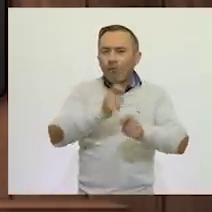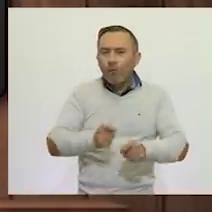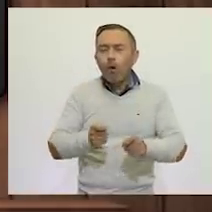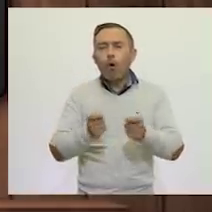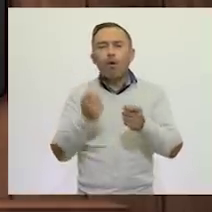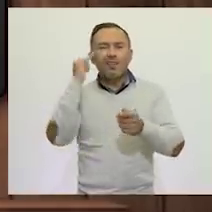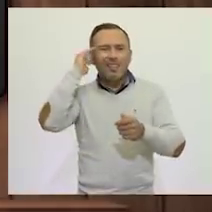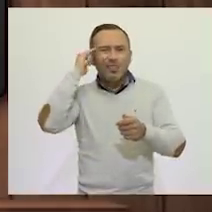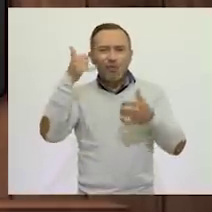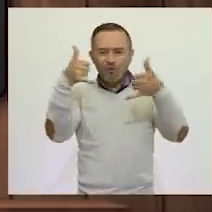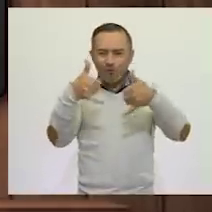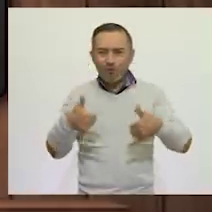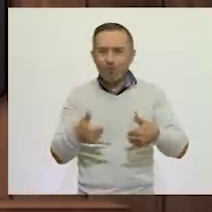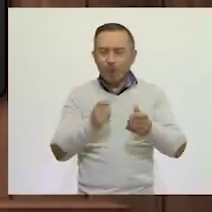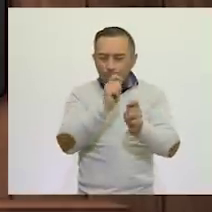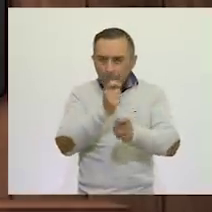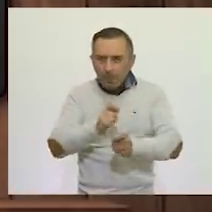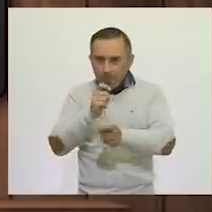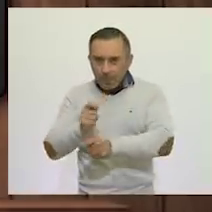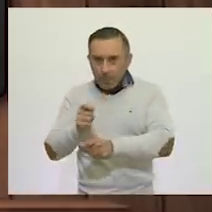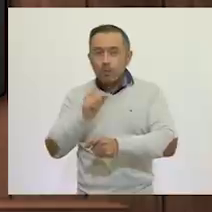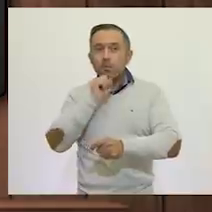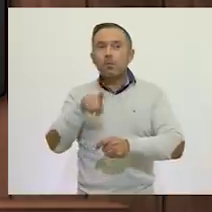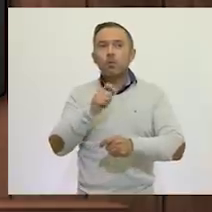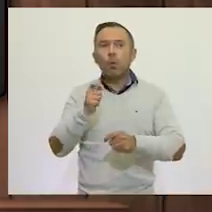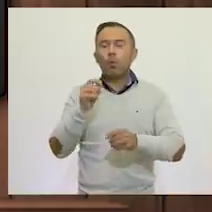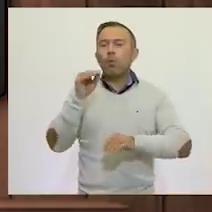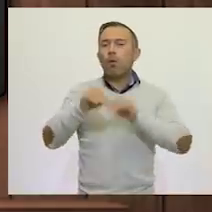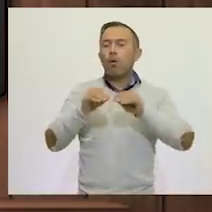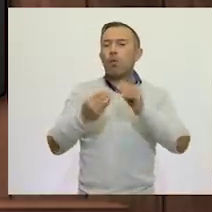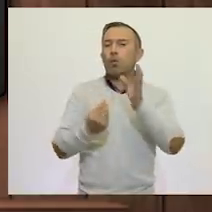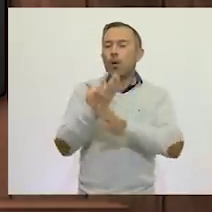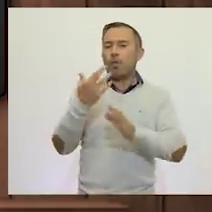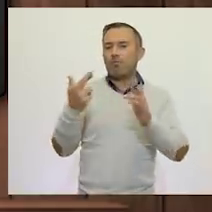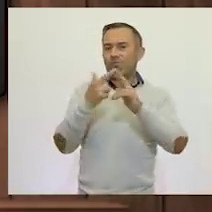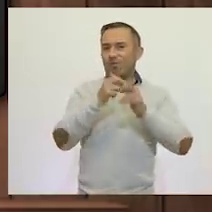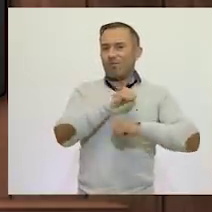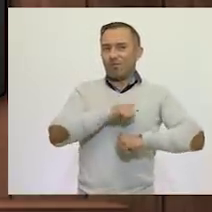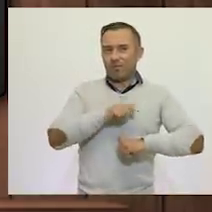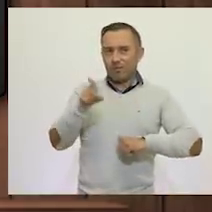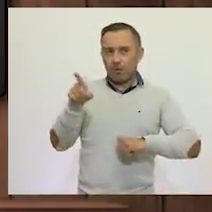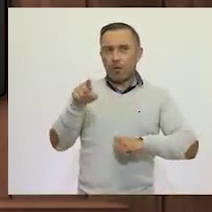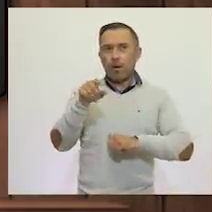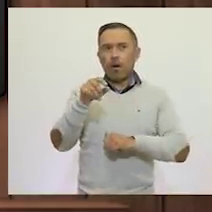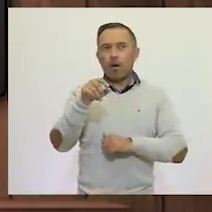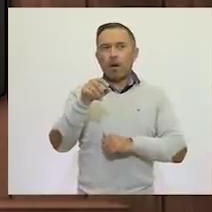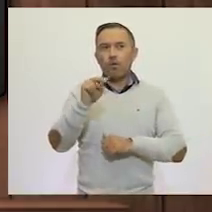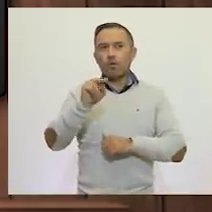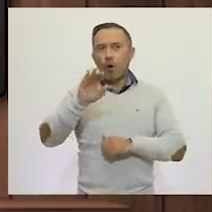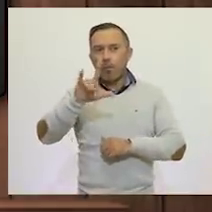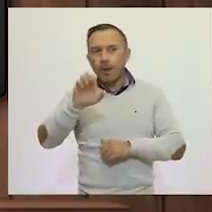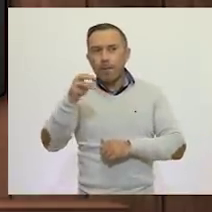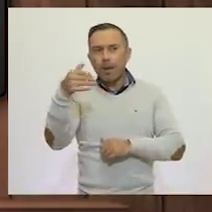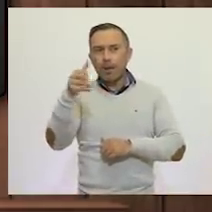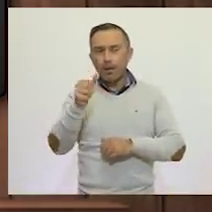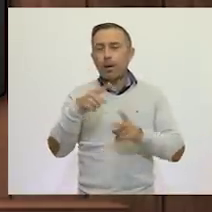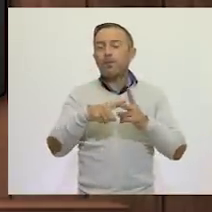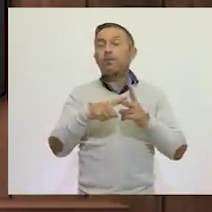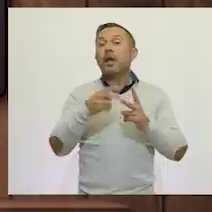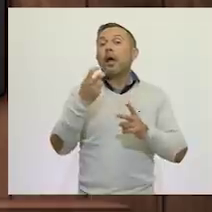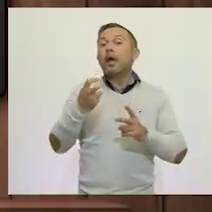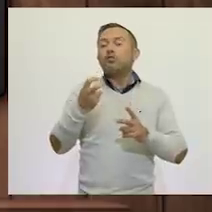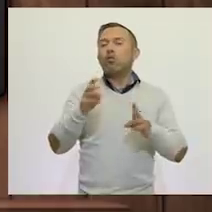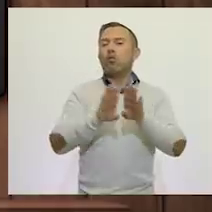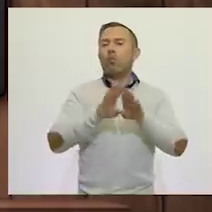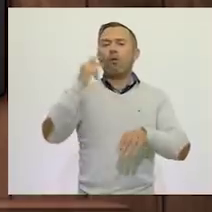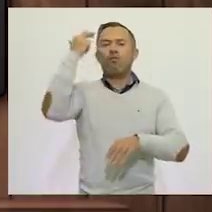gobiernos se fortalecieron y surgieron las figuras del noble, señor o rey. En el área maya, por lo que se consolidaron los linajes y